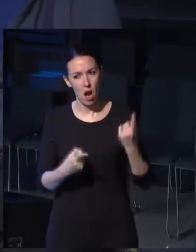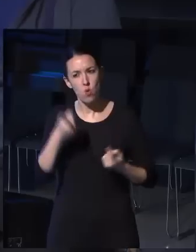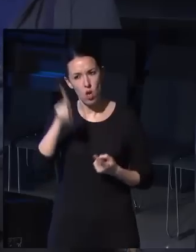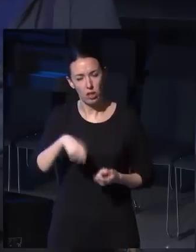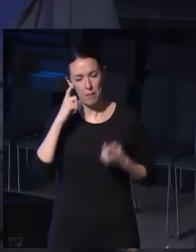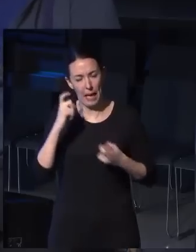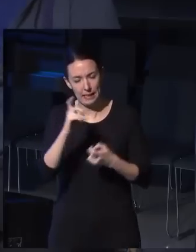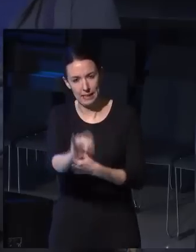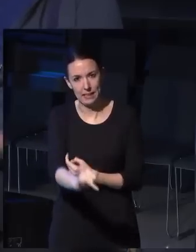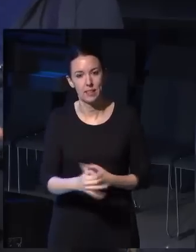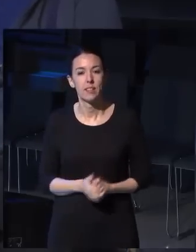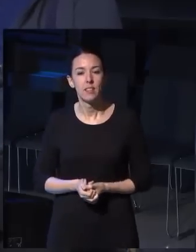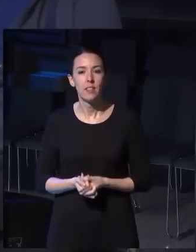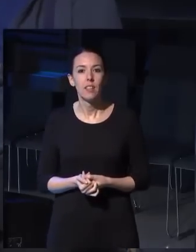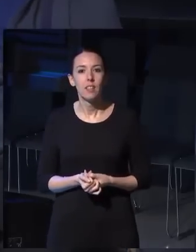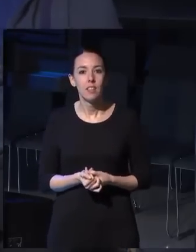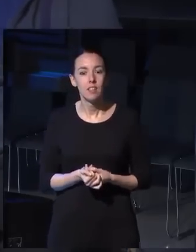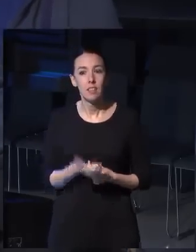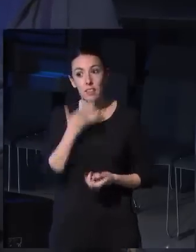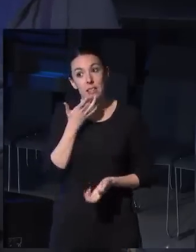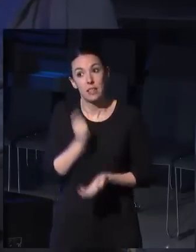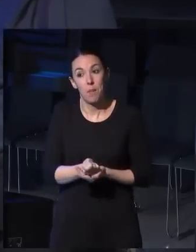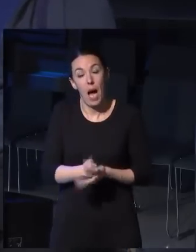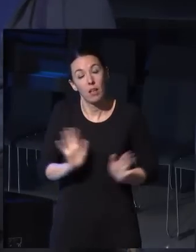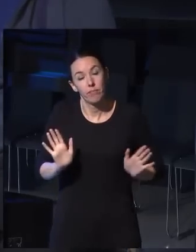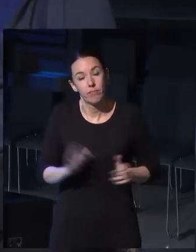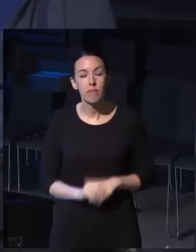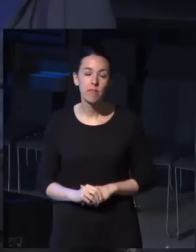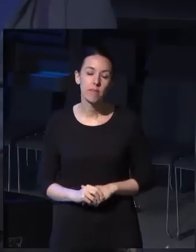también. Si paga.